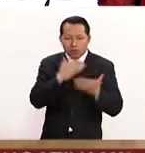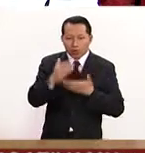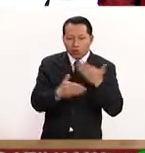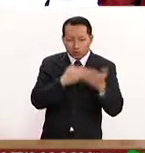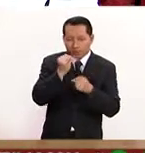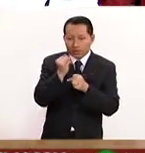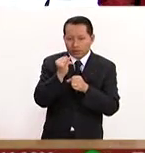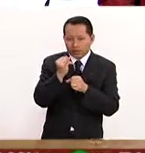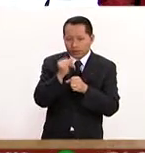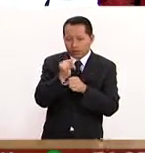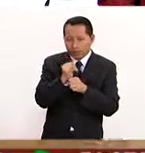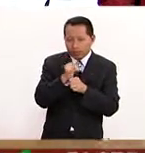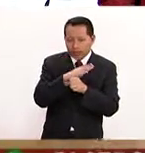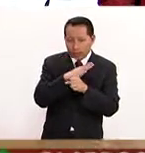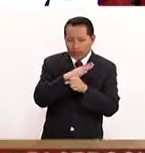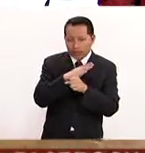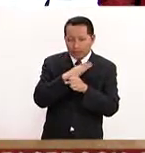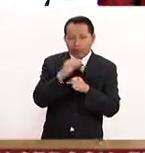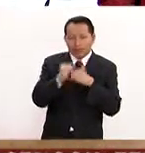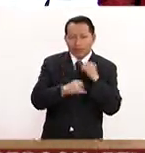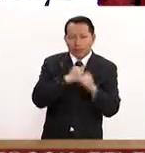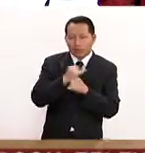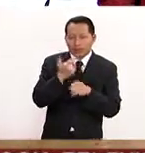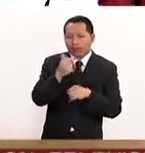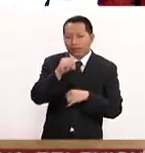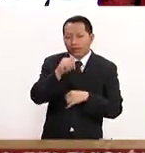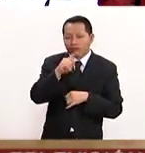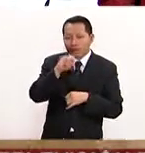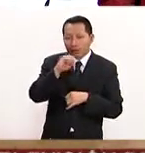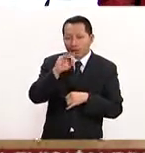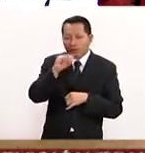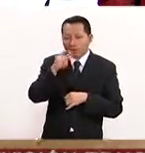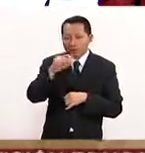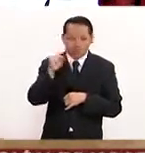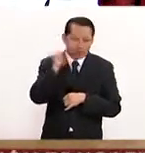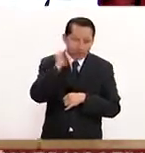Estudios Internacionales Gilberto Bosques del Senado. Gracias. Muchas gracias.